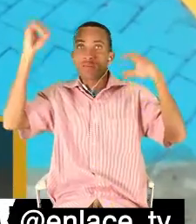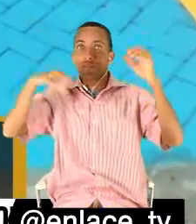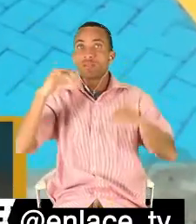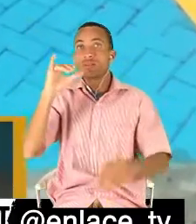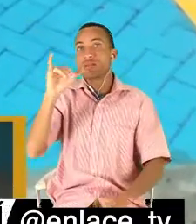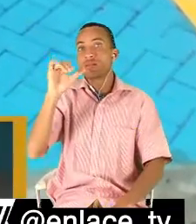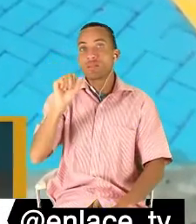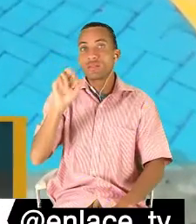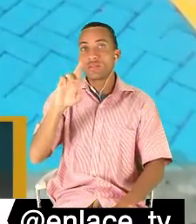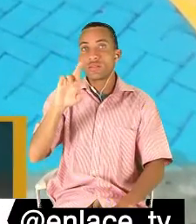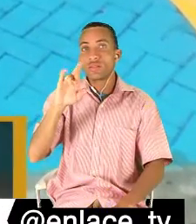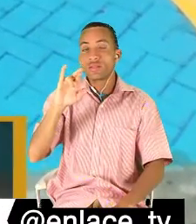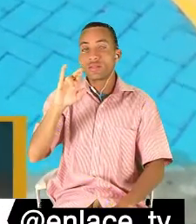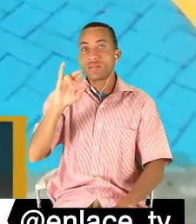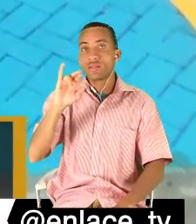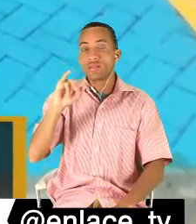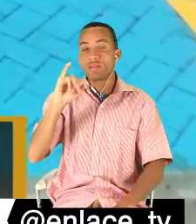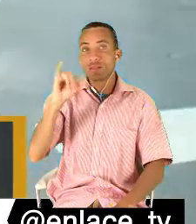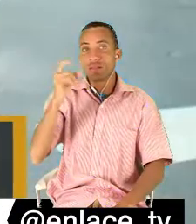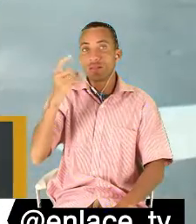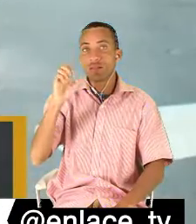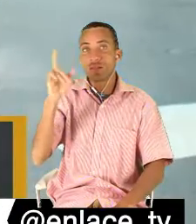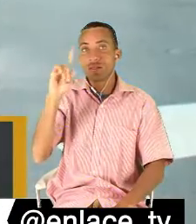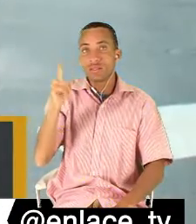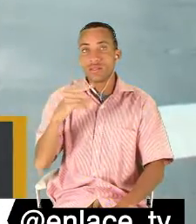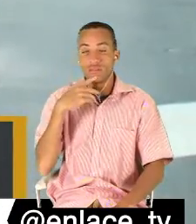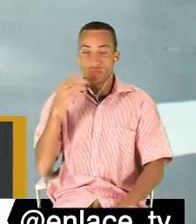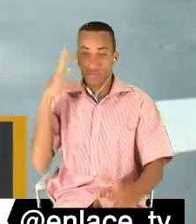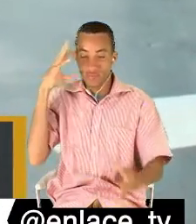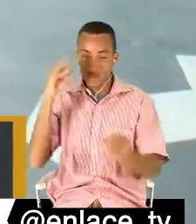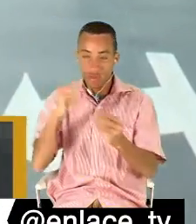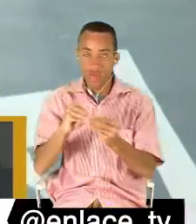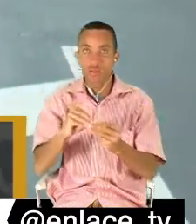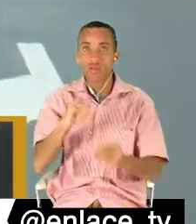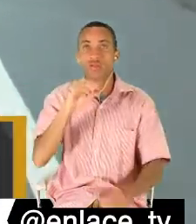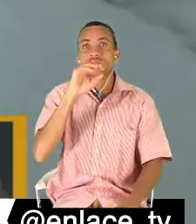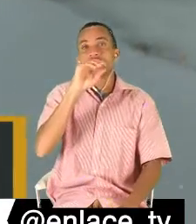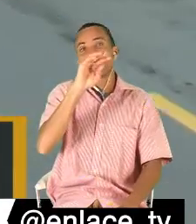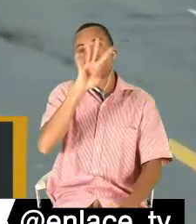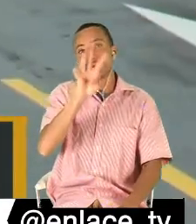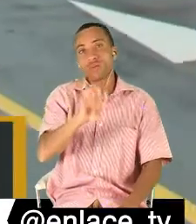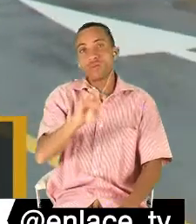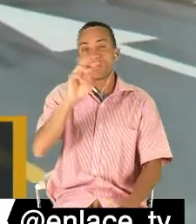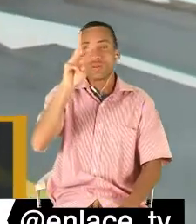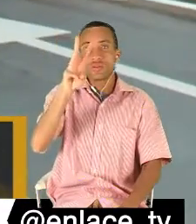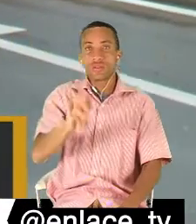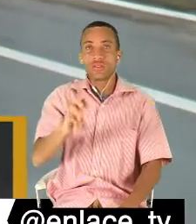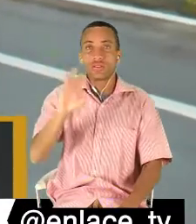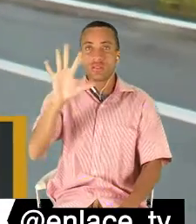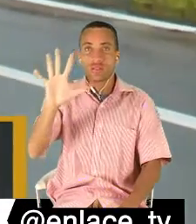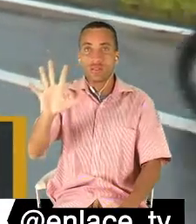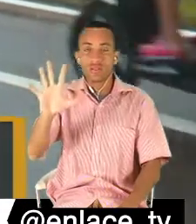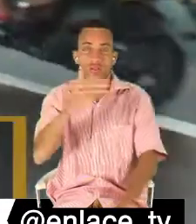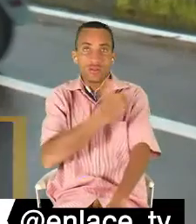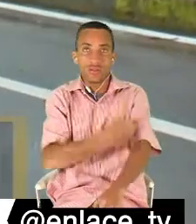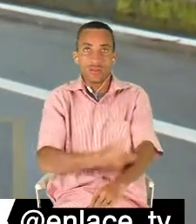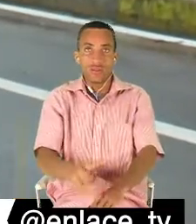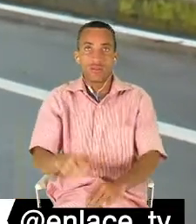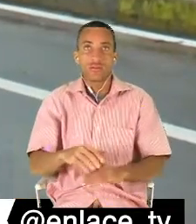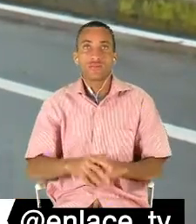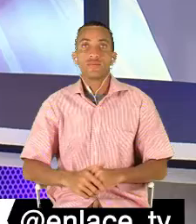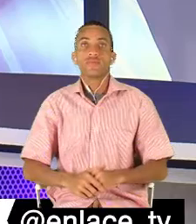El contrato tiene un valor total de 985 millones de pesos y fue construido con recursos del crédito de la administración anterior.